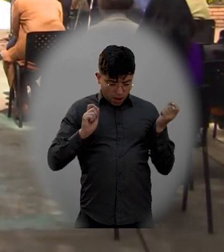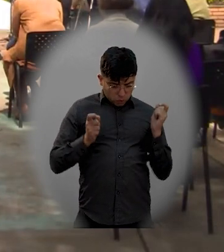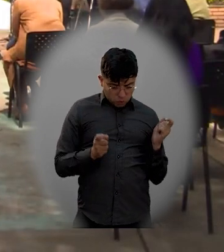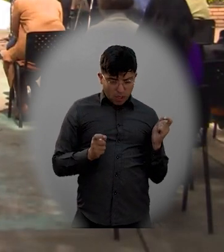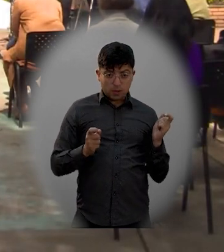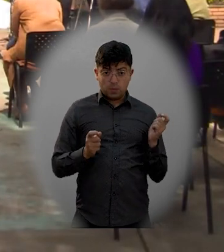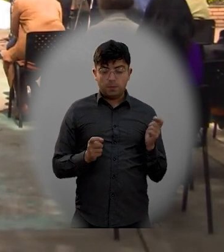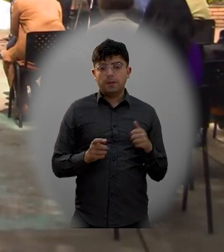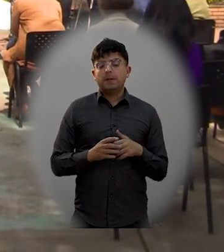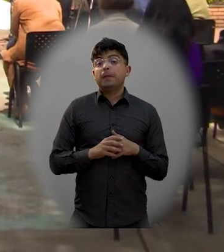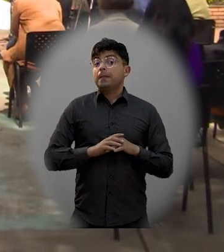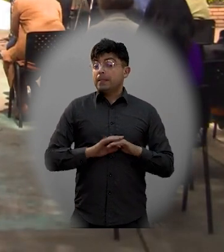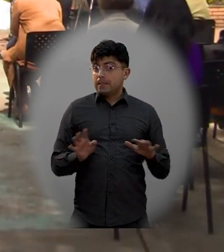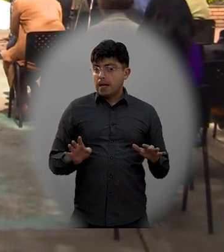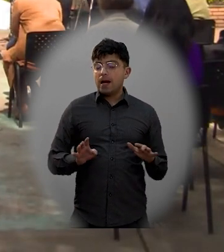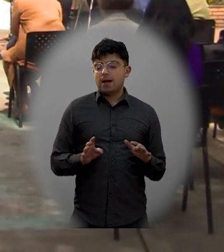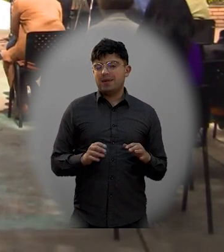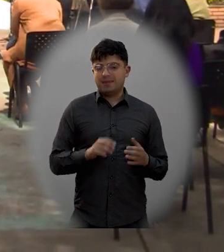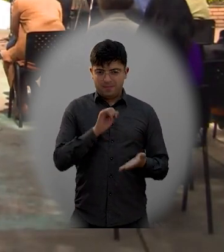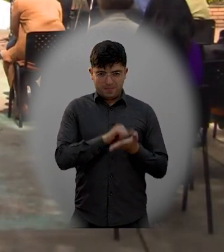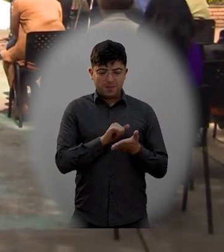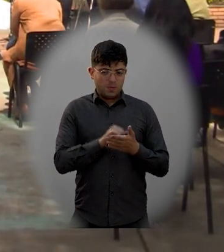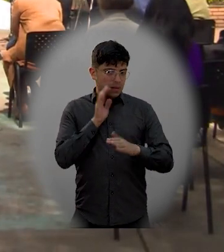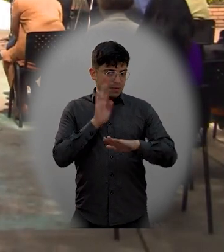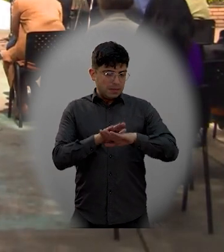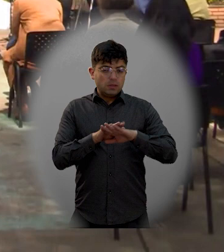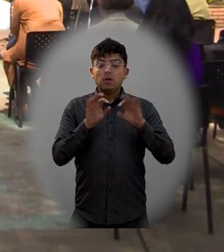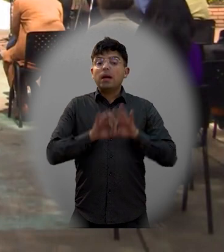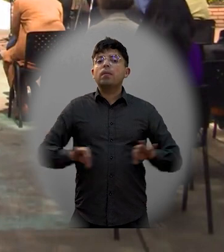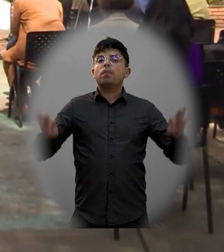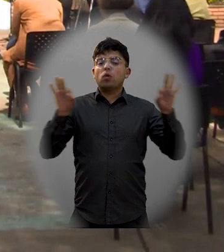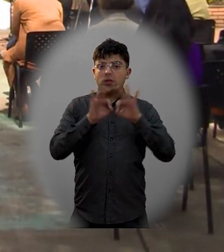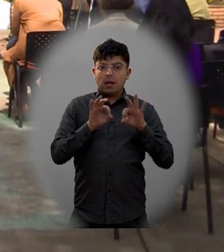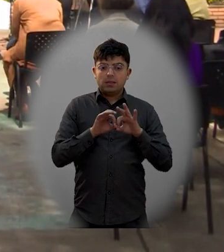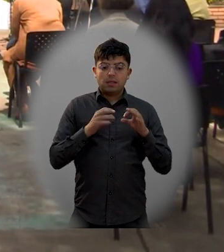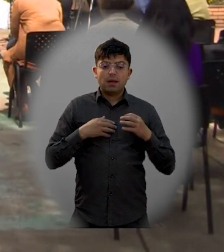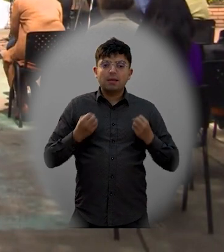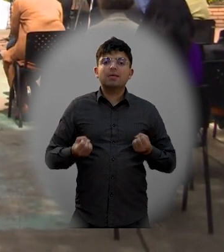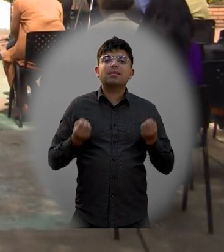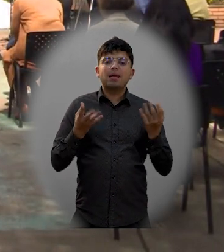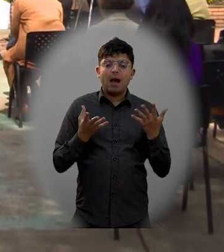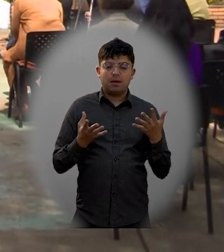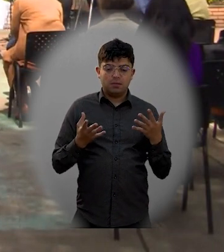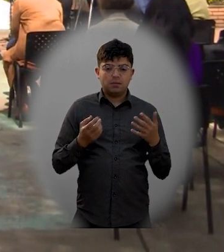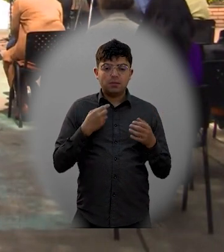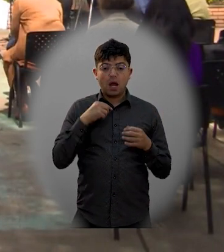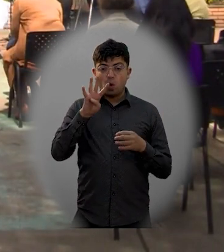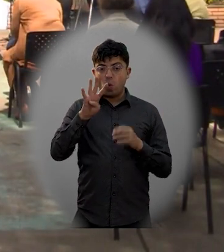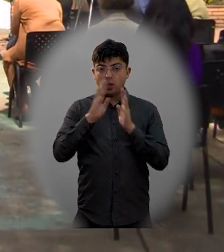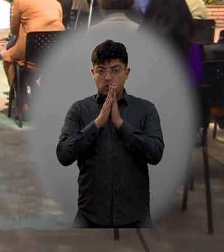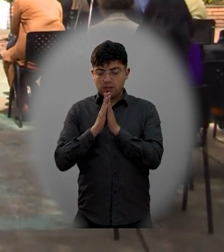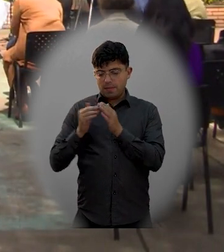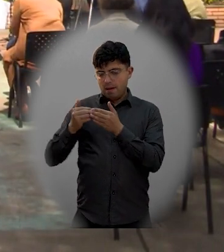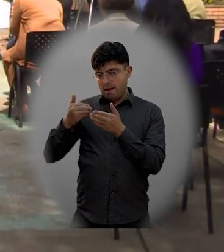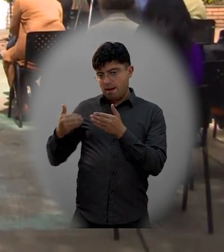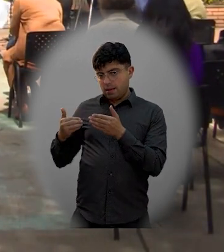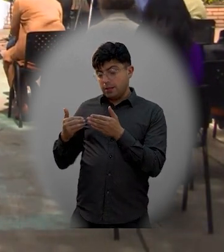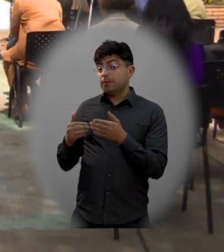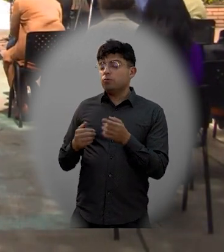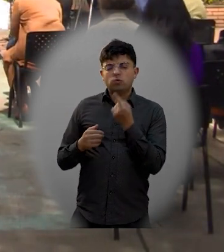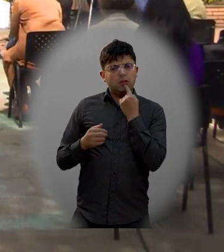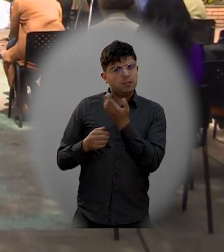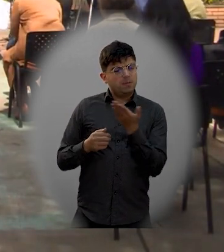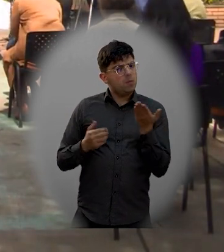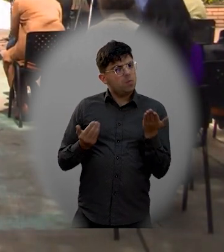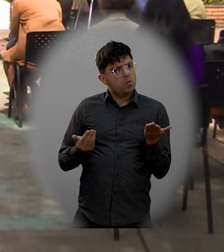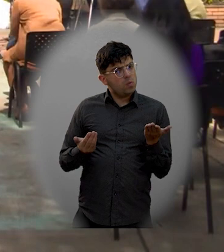ajustando, y que por eso reitero la importancia de recibir sus aportes antes del 4 de diciembre. Ustedes dirán, pero